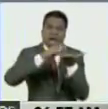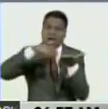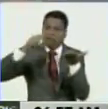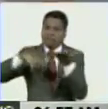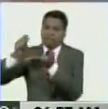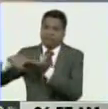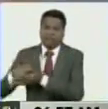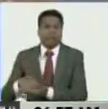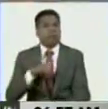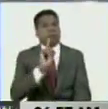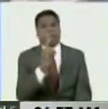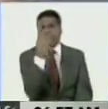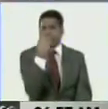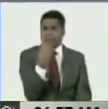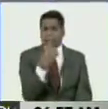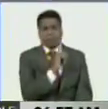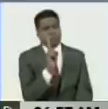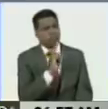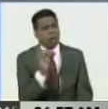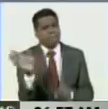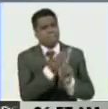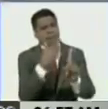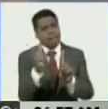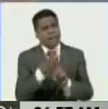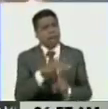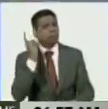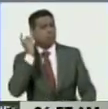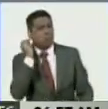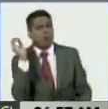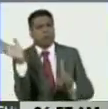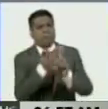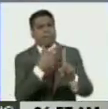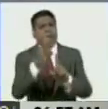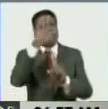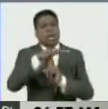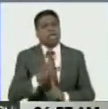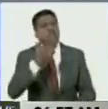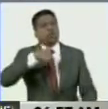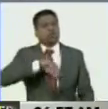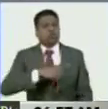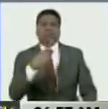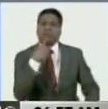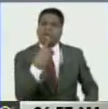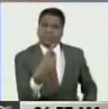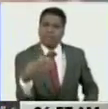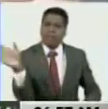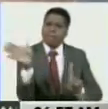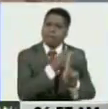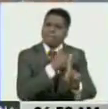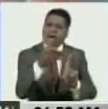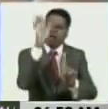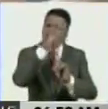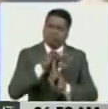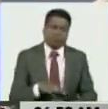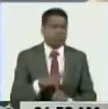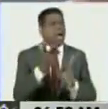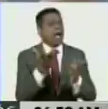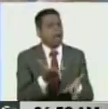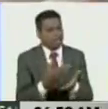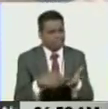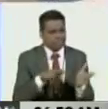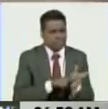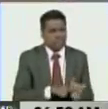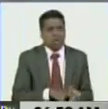hemos sido atacados, nuestras obras han sido atacadas, hemos denunciado esos ataques que se han hecho contra